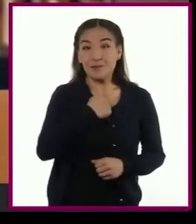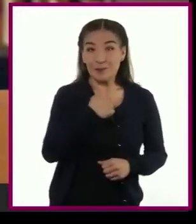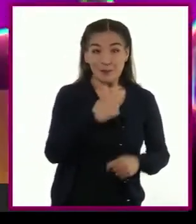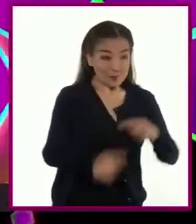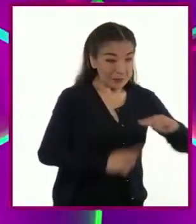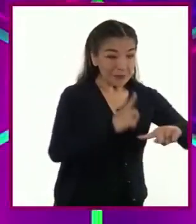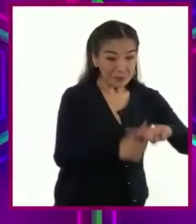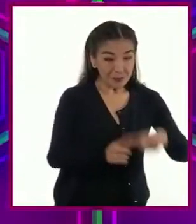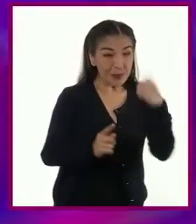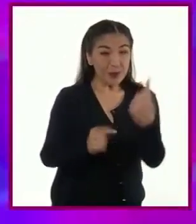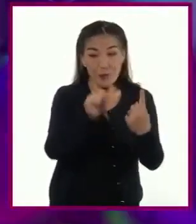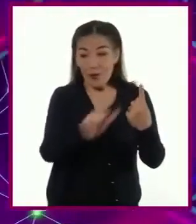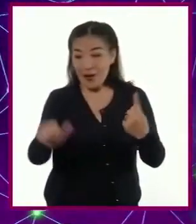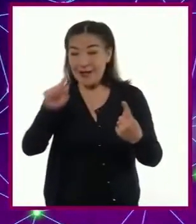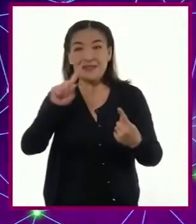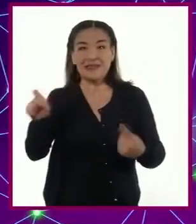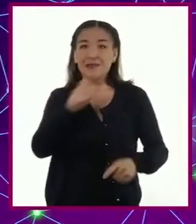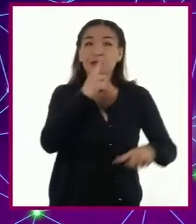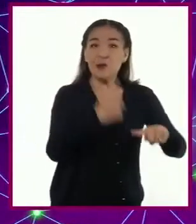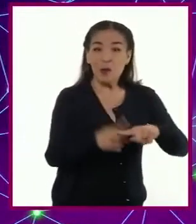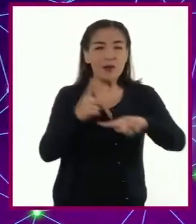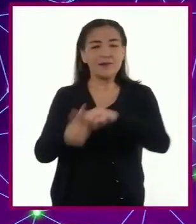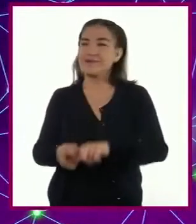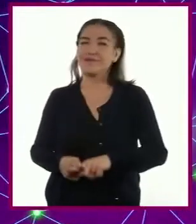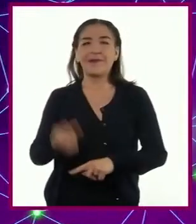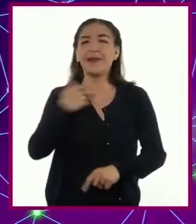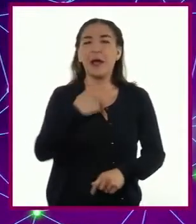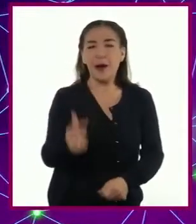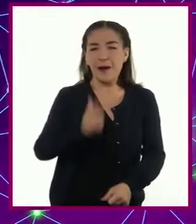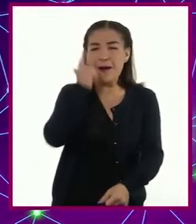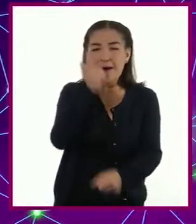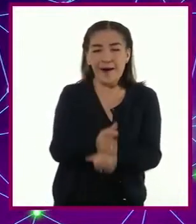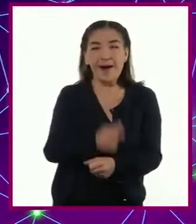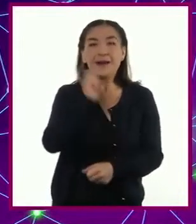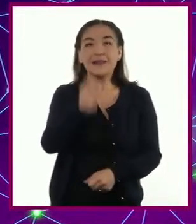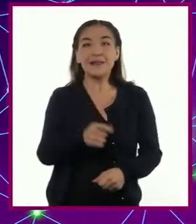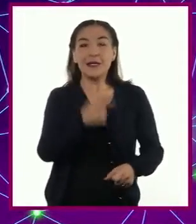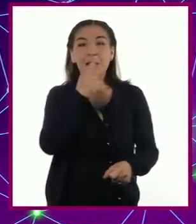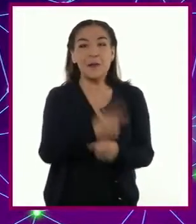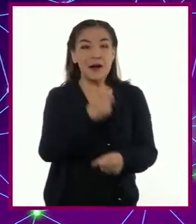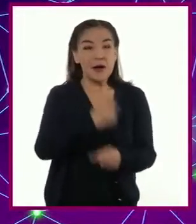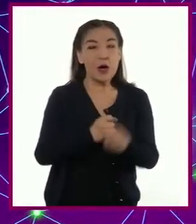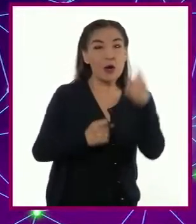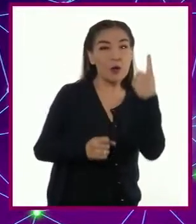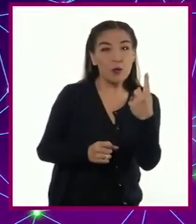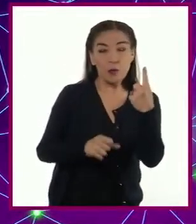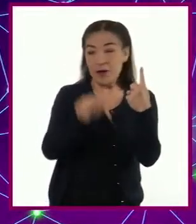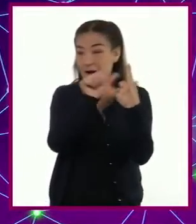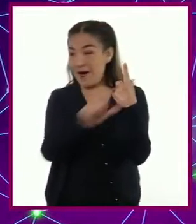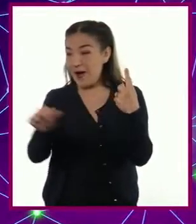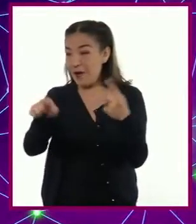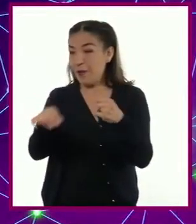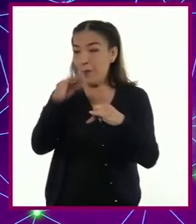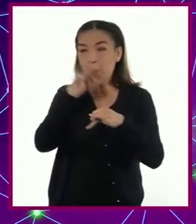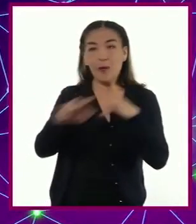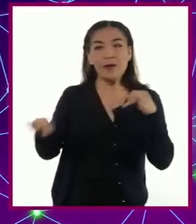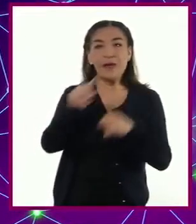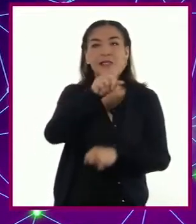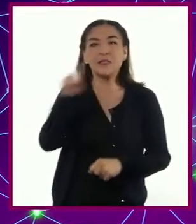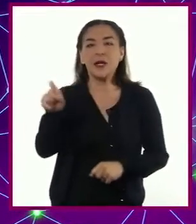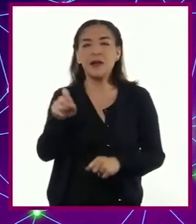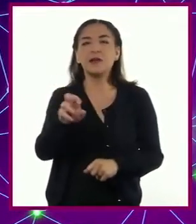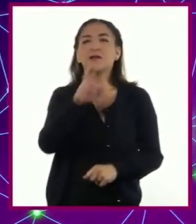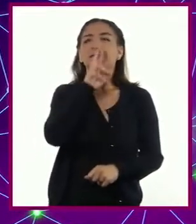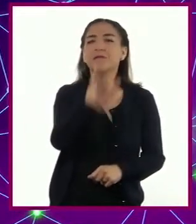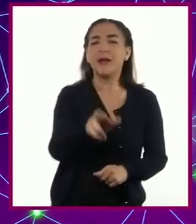realicé esas sumas. Me di cuenta que la primera cifra, 1, y la última 100, sumadas,